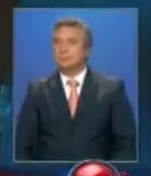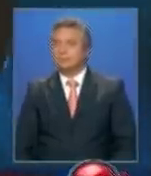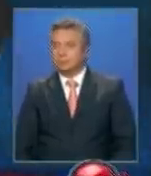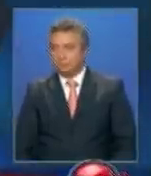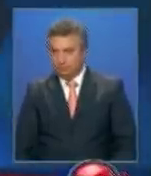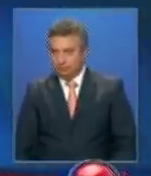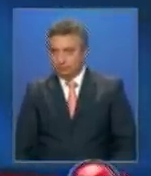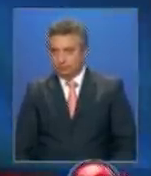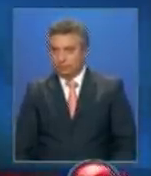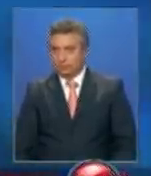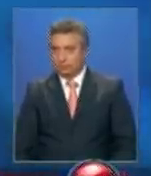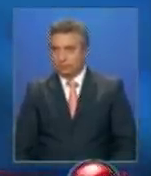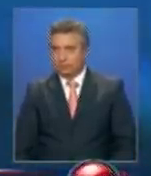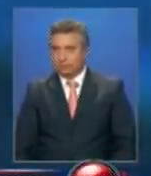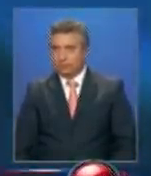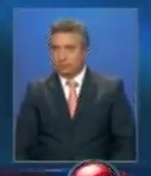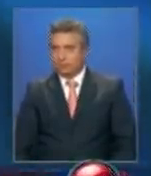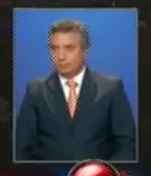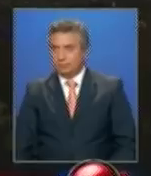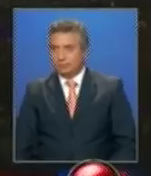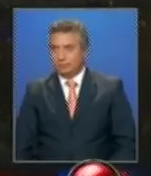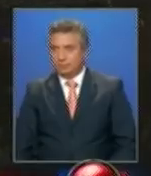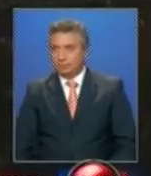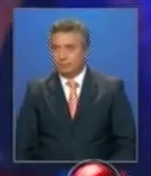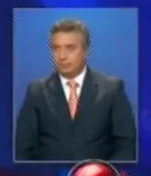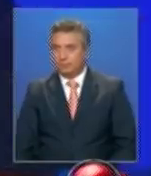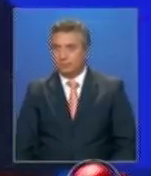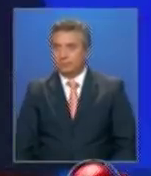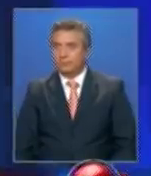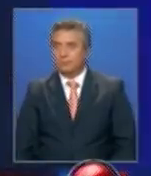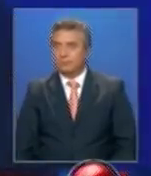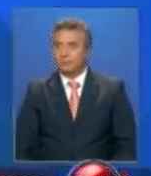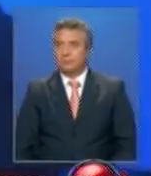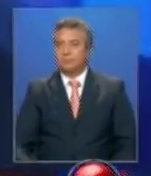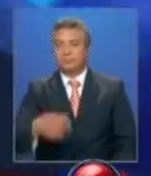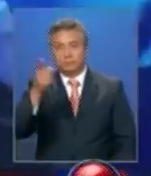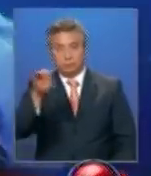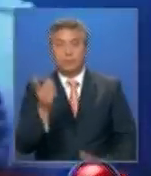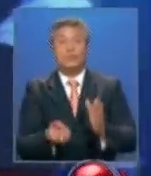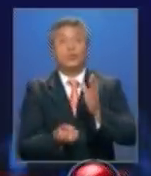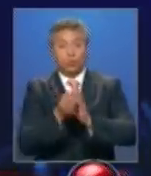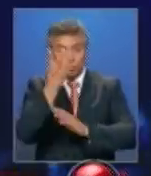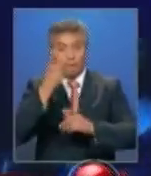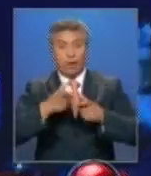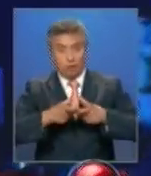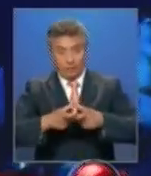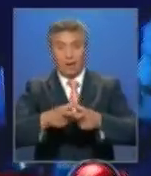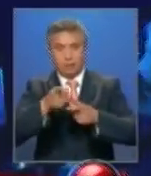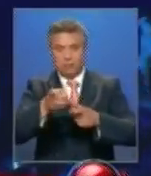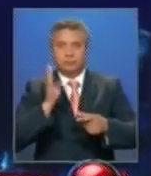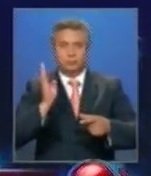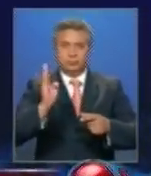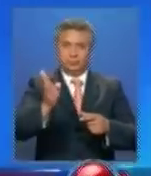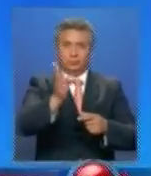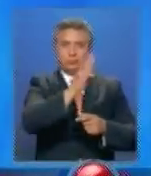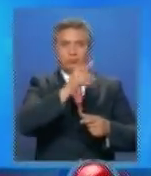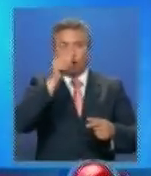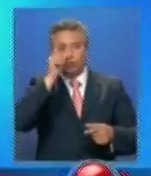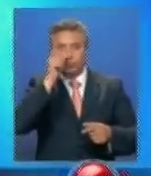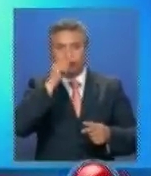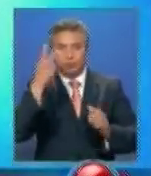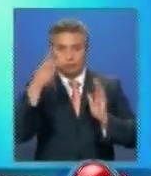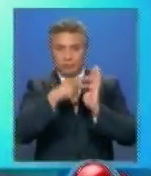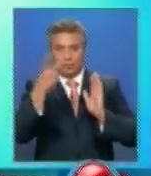Bebimos un solo trago, compartiendo las... Con su nuevo material comenzó su gira en octubre de 2012